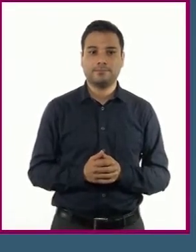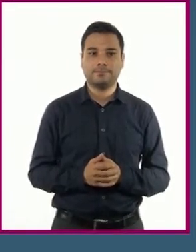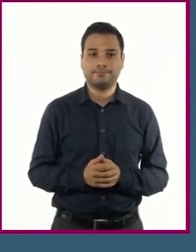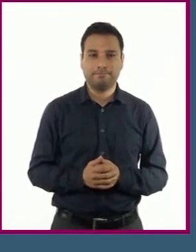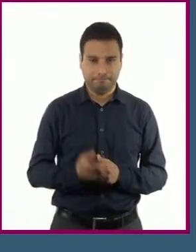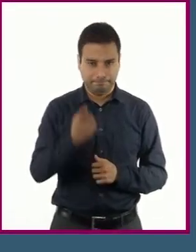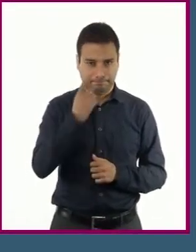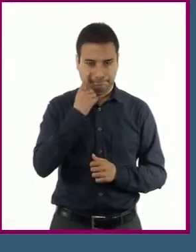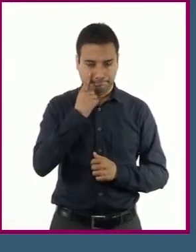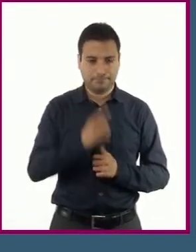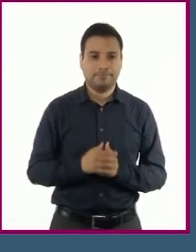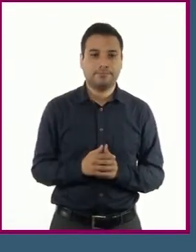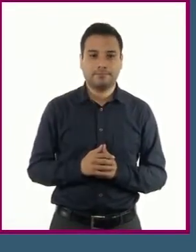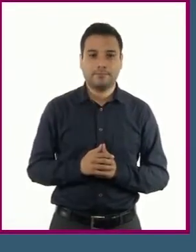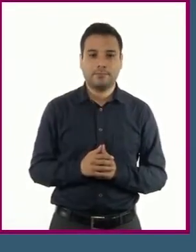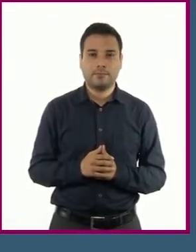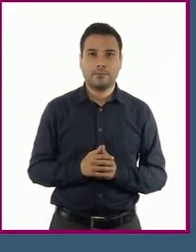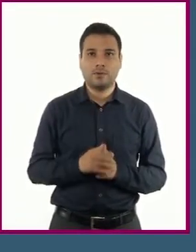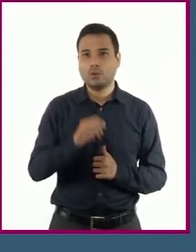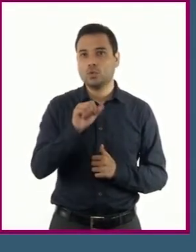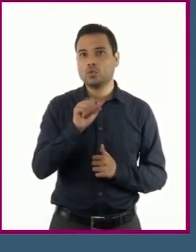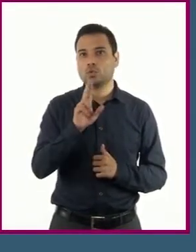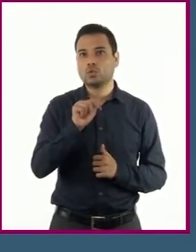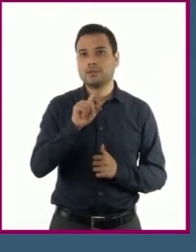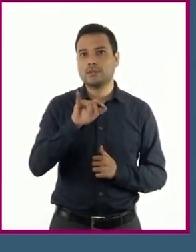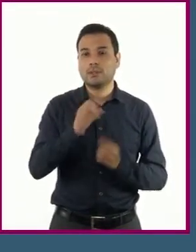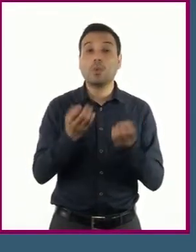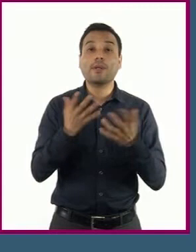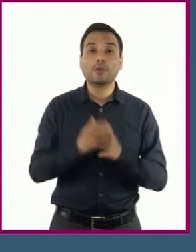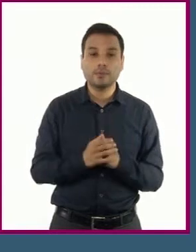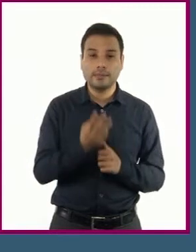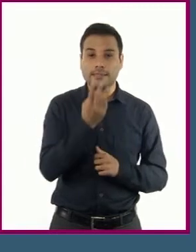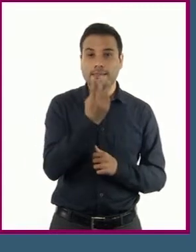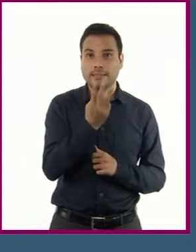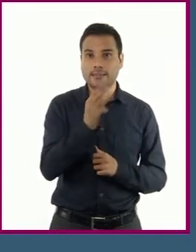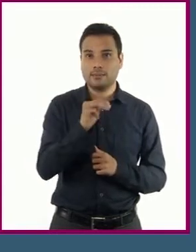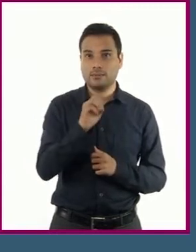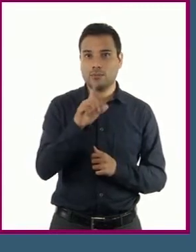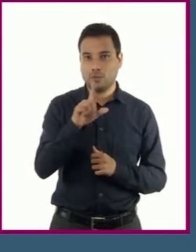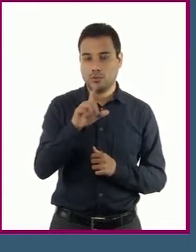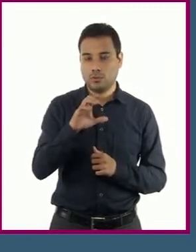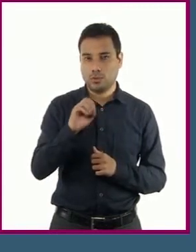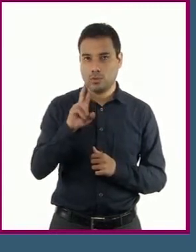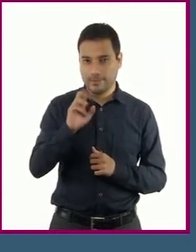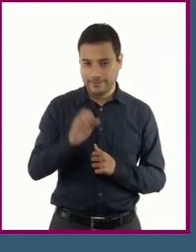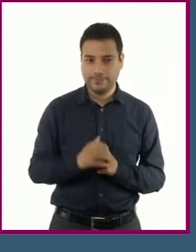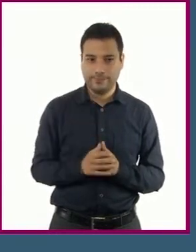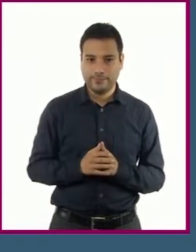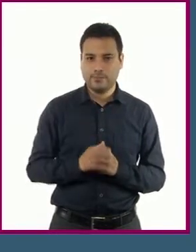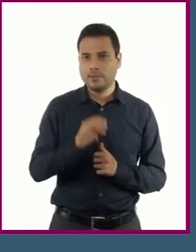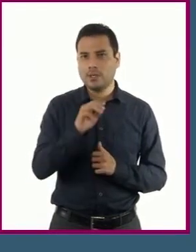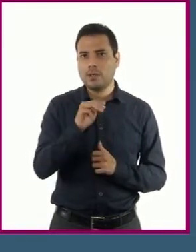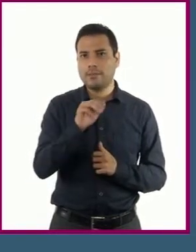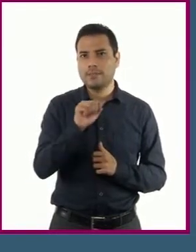Datos conocidos. Cantidad de sustancia, 3 mol de cobre. Masa molar del